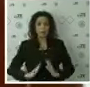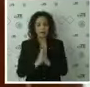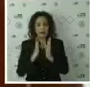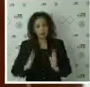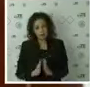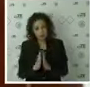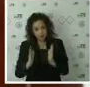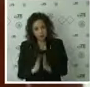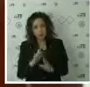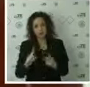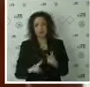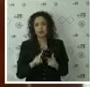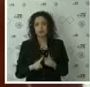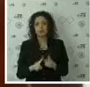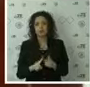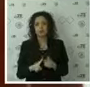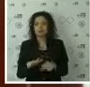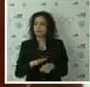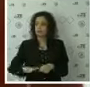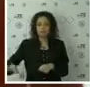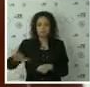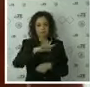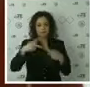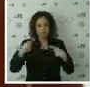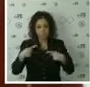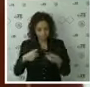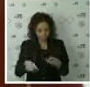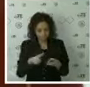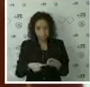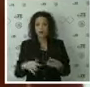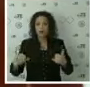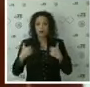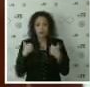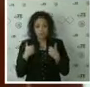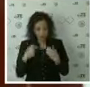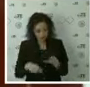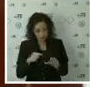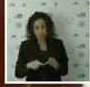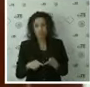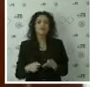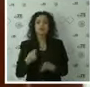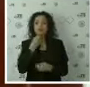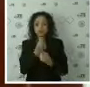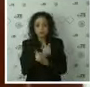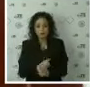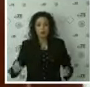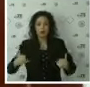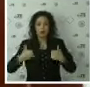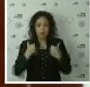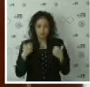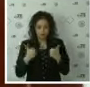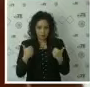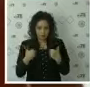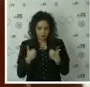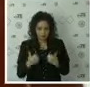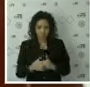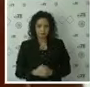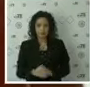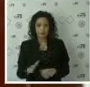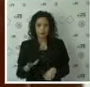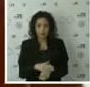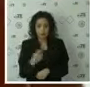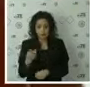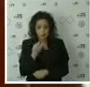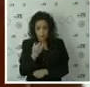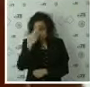el tema de ciudadanía, el tema de juventud, el tema de niñas y adolescentes, porque no podemos seguir avanzando